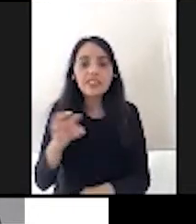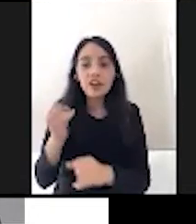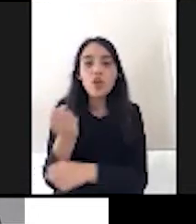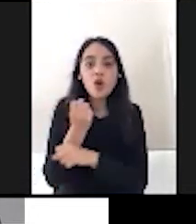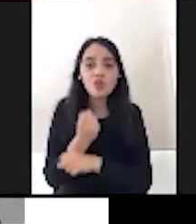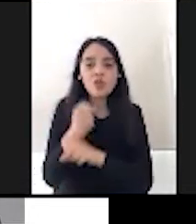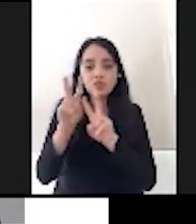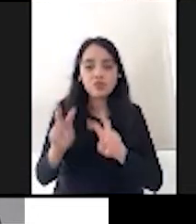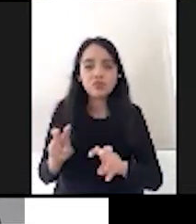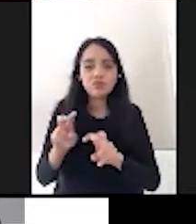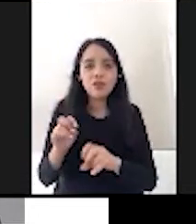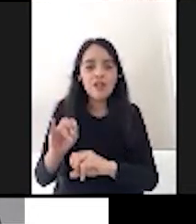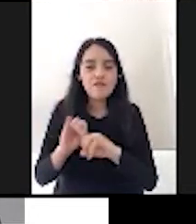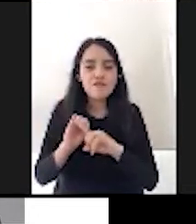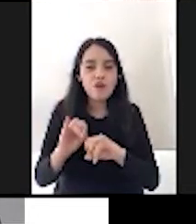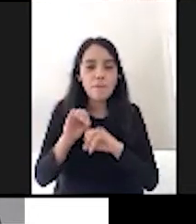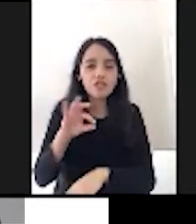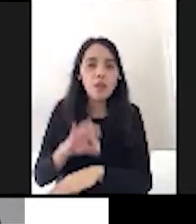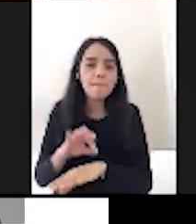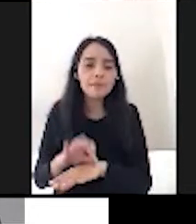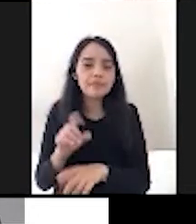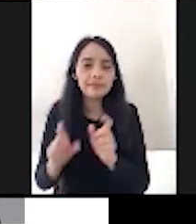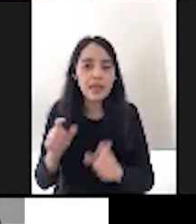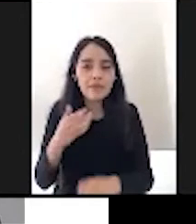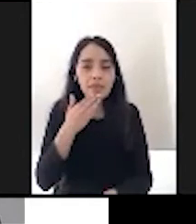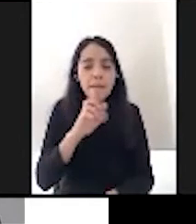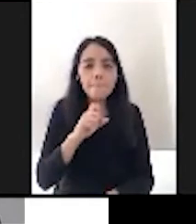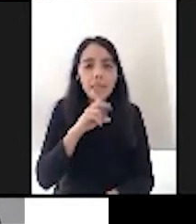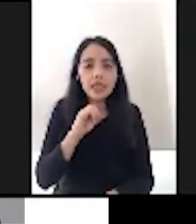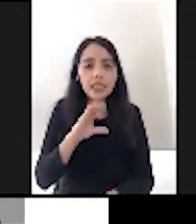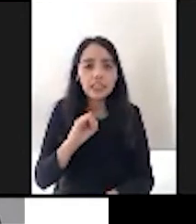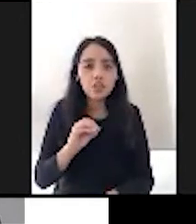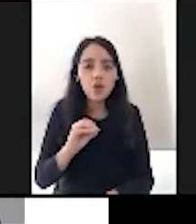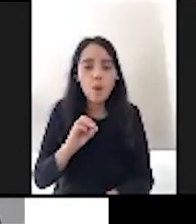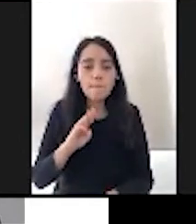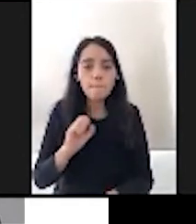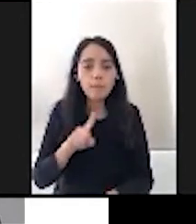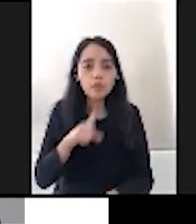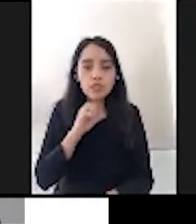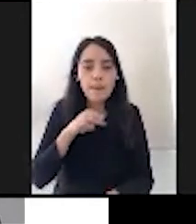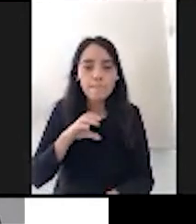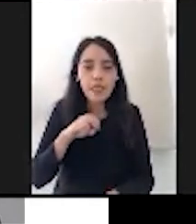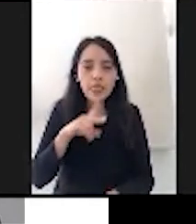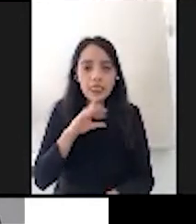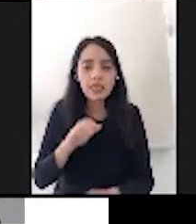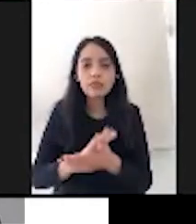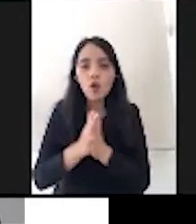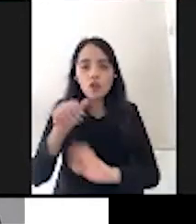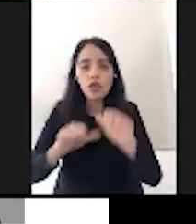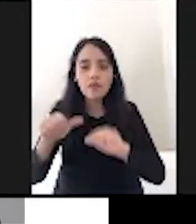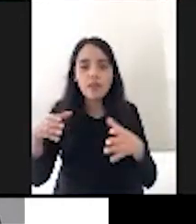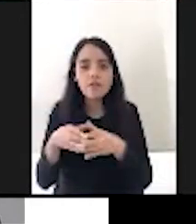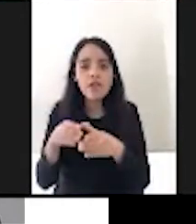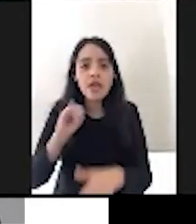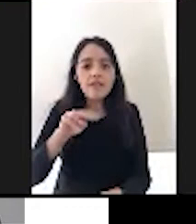Patricio Bustamante, del Departamento de Tecnología Médica, a todo el Laboratorio de Neurosistema, Iván Plaza, del Departamento de Tecnología